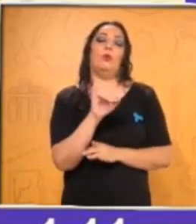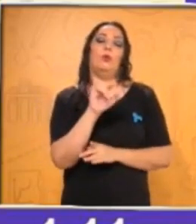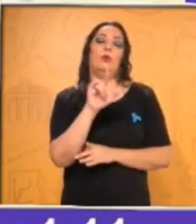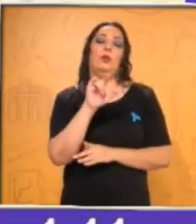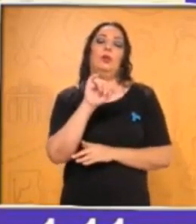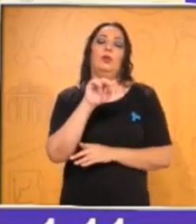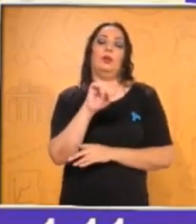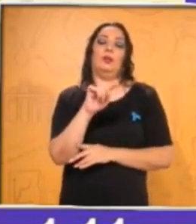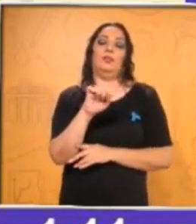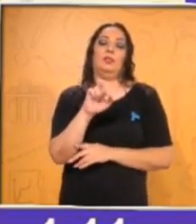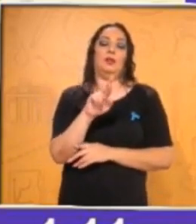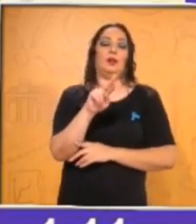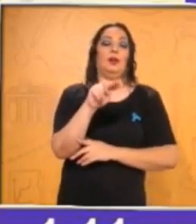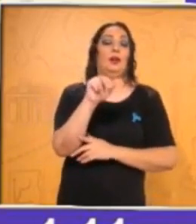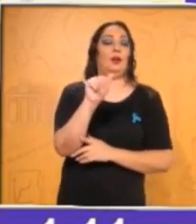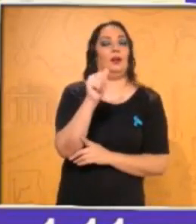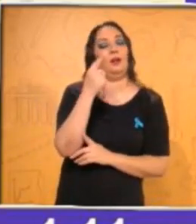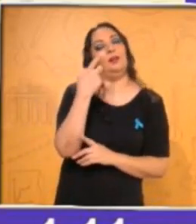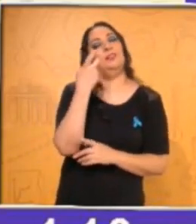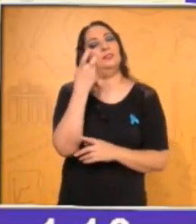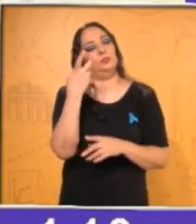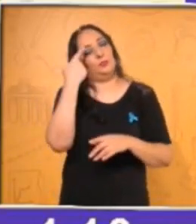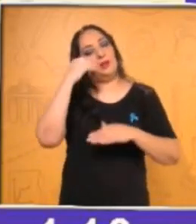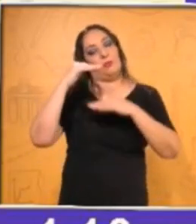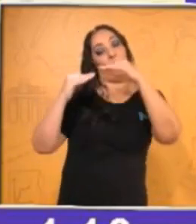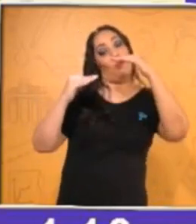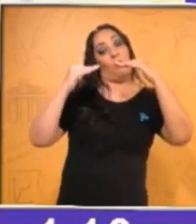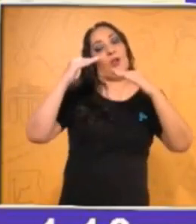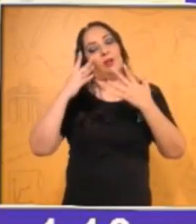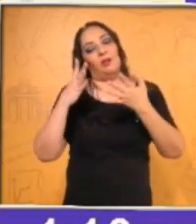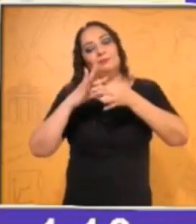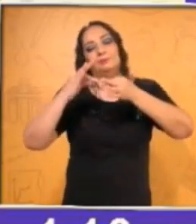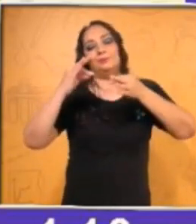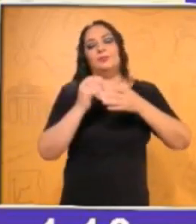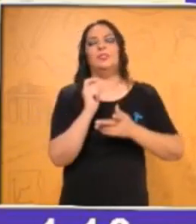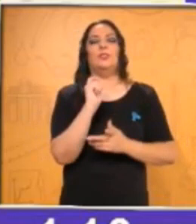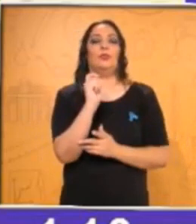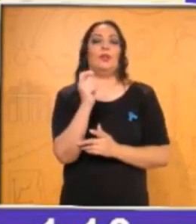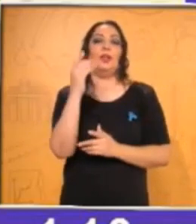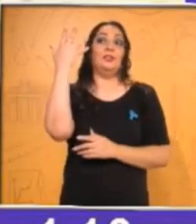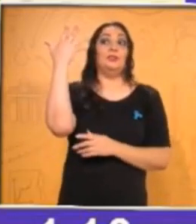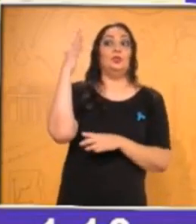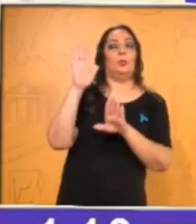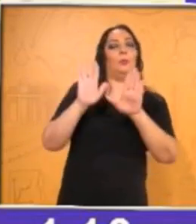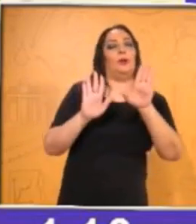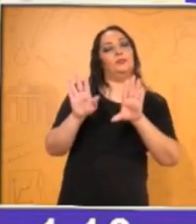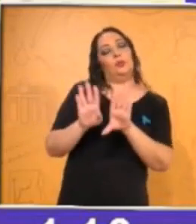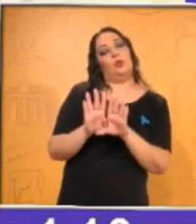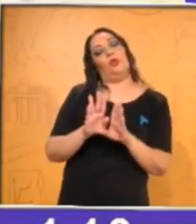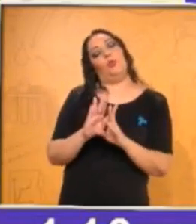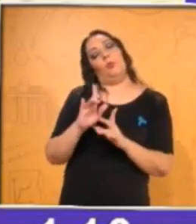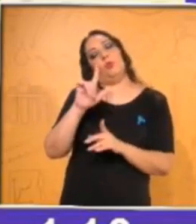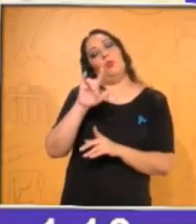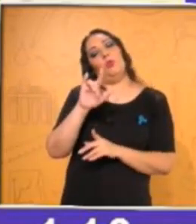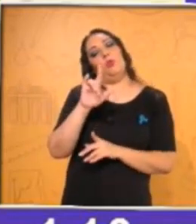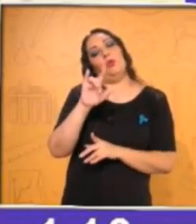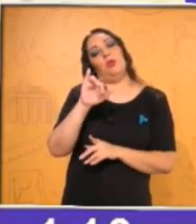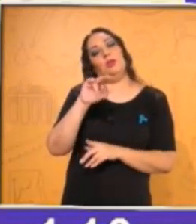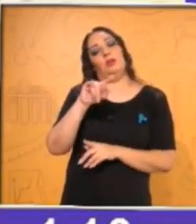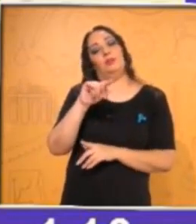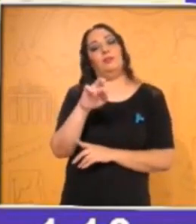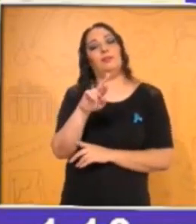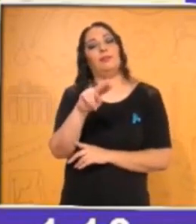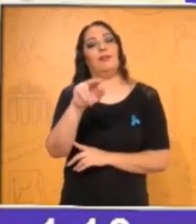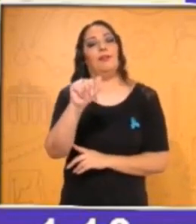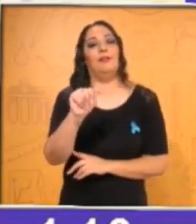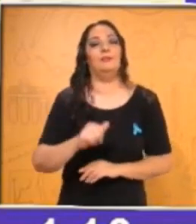comparativa para describir al sol como una linterna. Y es lo que hace, pues, que decora esta oración, ¿verdad?